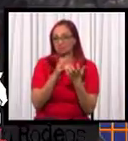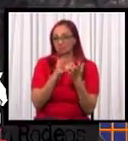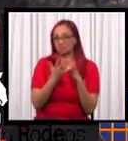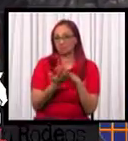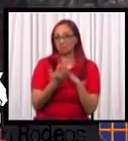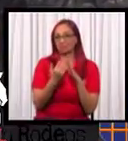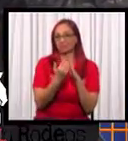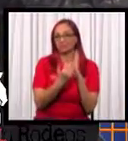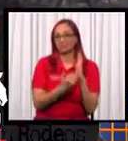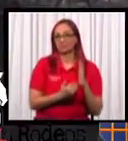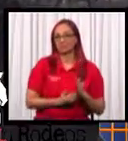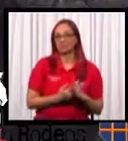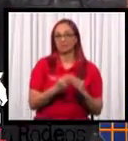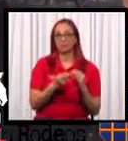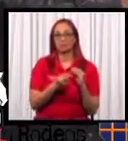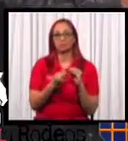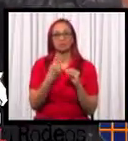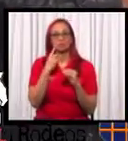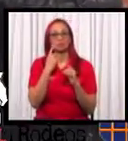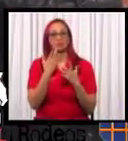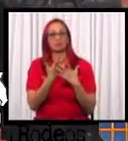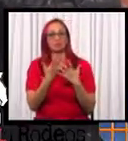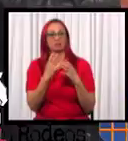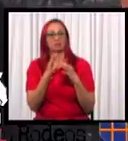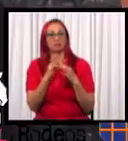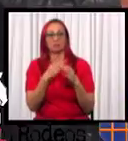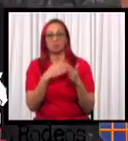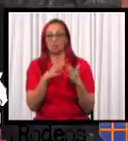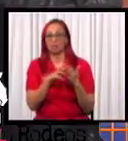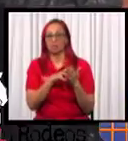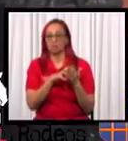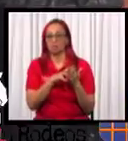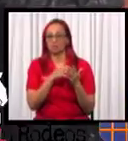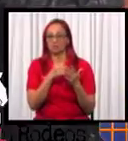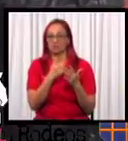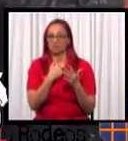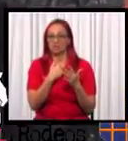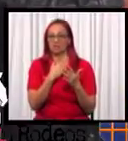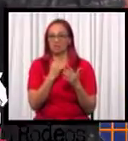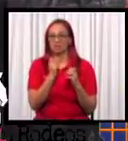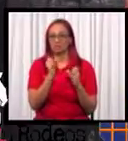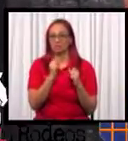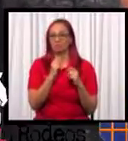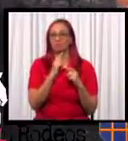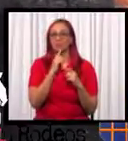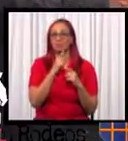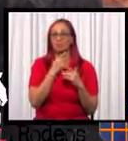los números para evacuar cualquier duda que se tenga y poder realmente llegar a esto.